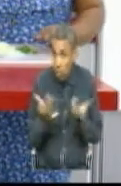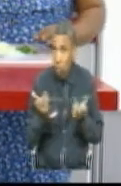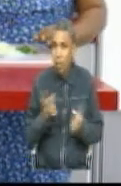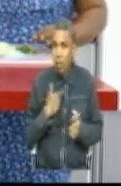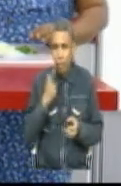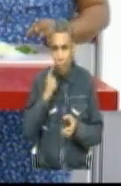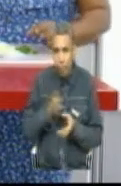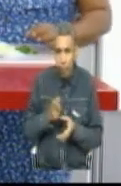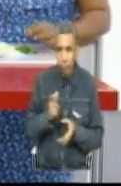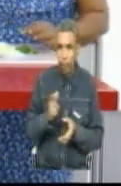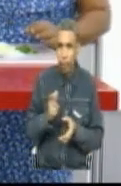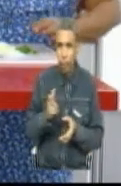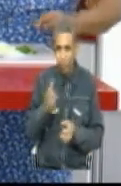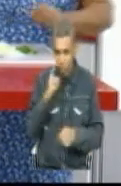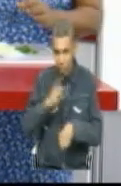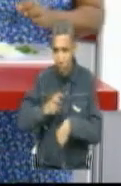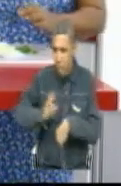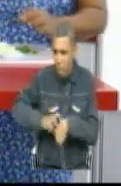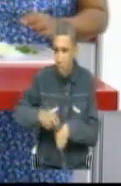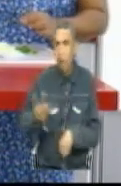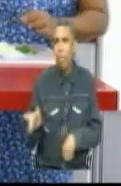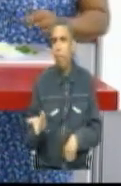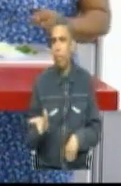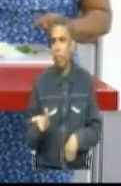entonces unas galletitas